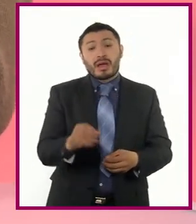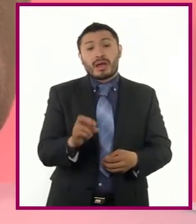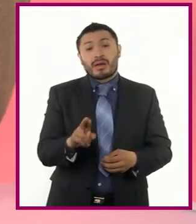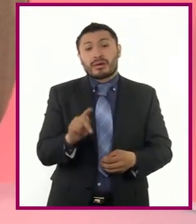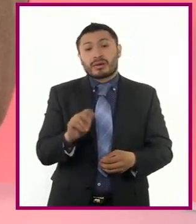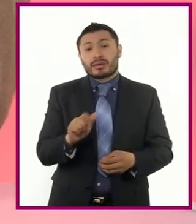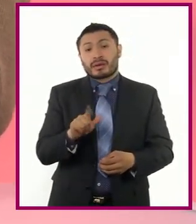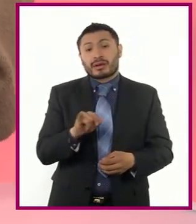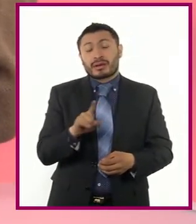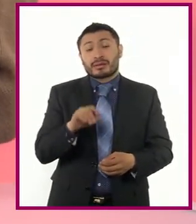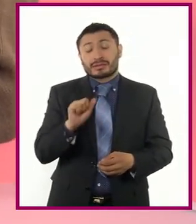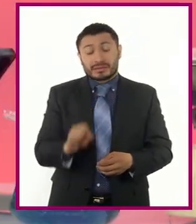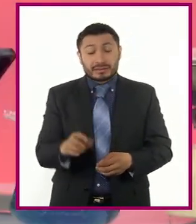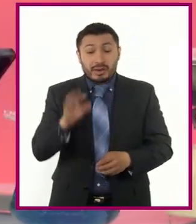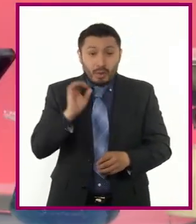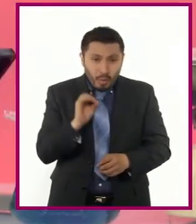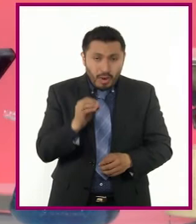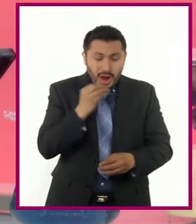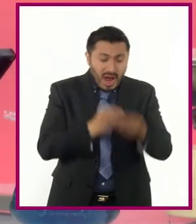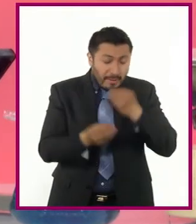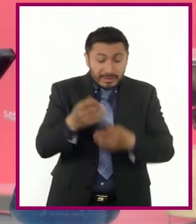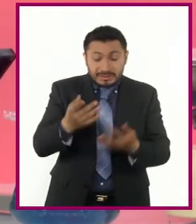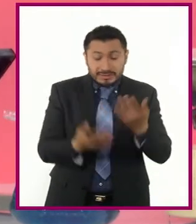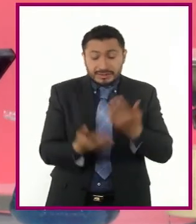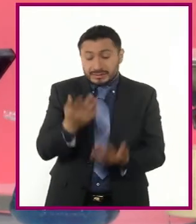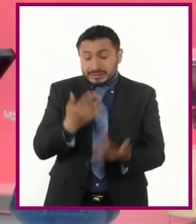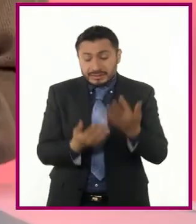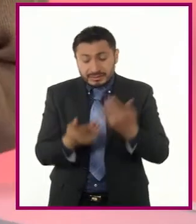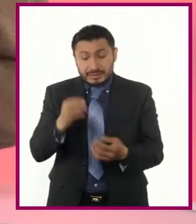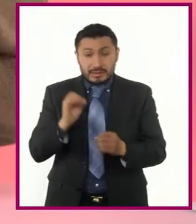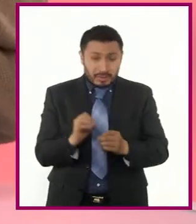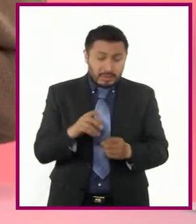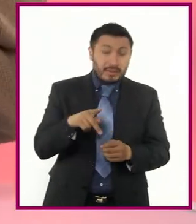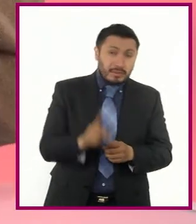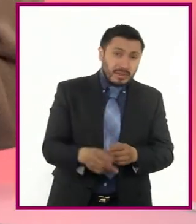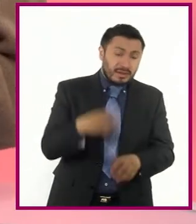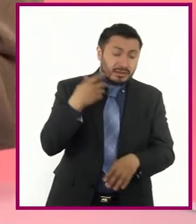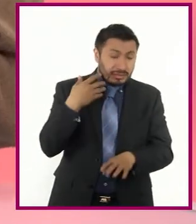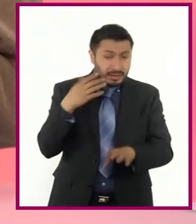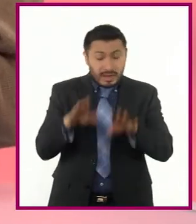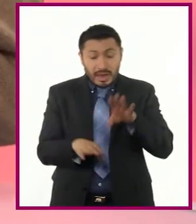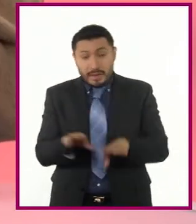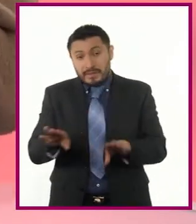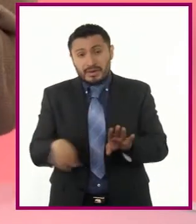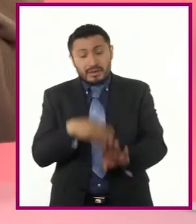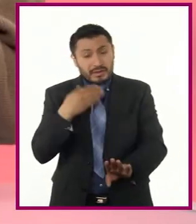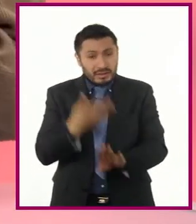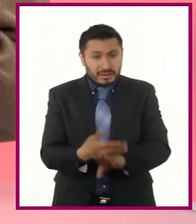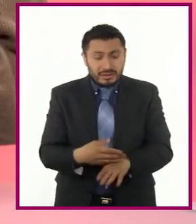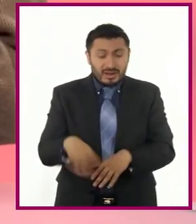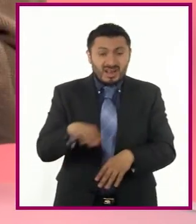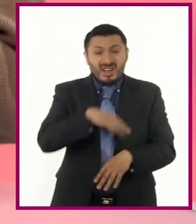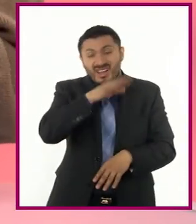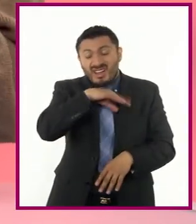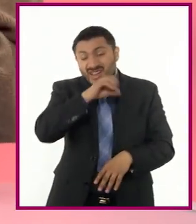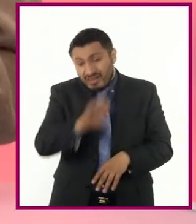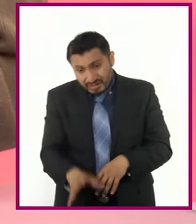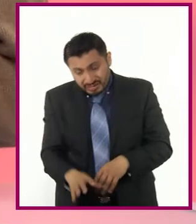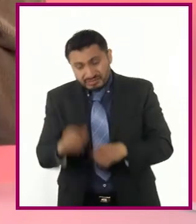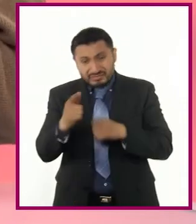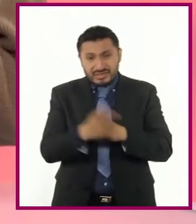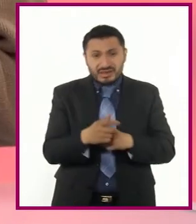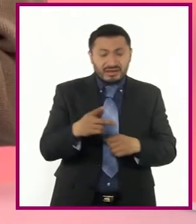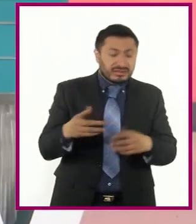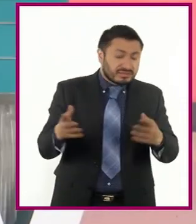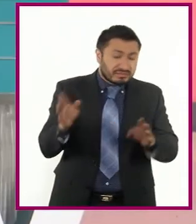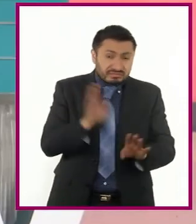lavamos, pero si no las lavamos adecuadamente, resulta ser que en algunas ocasiones pueden estar contaminadas por algunos